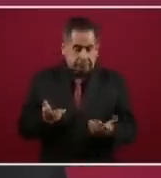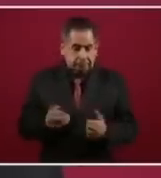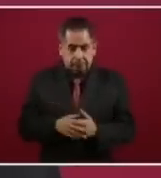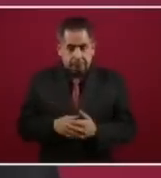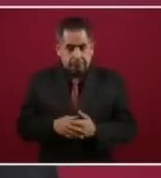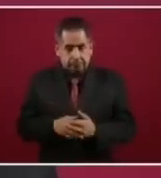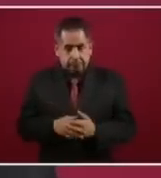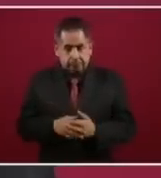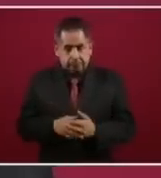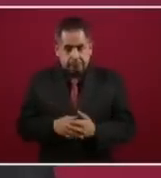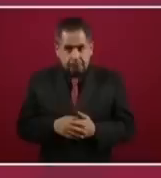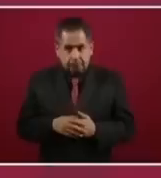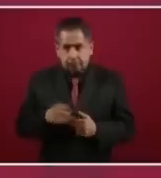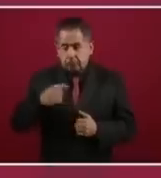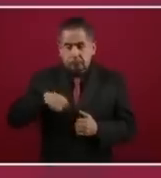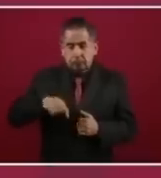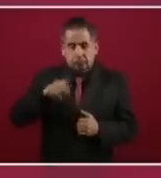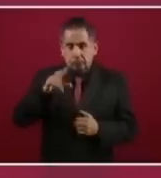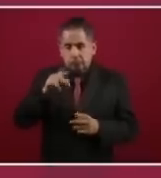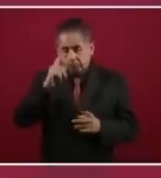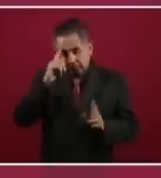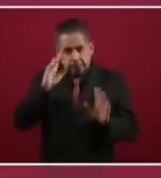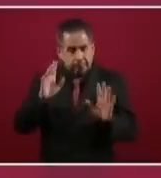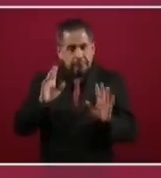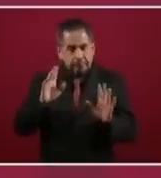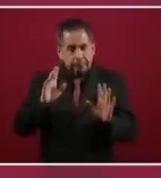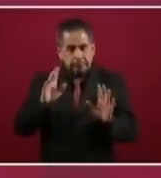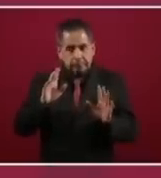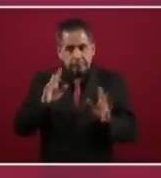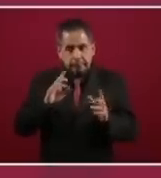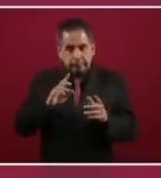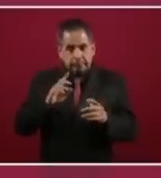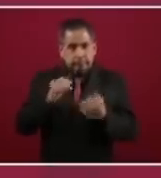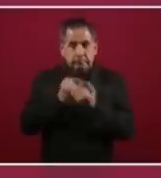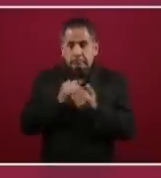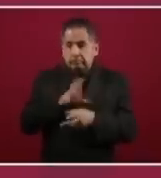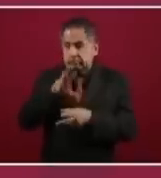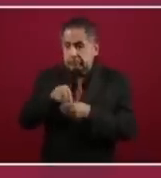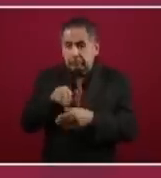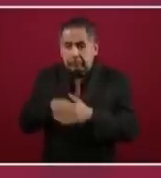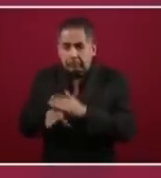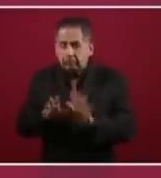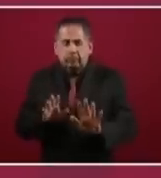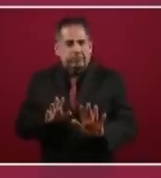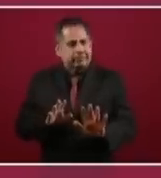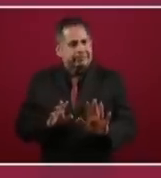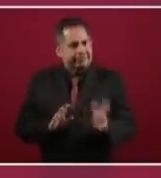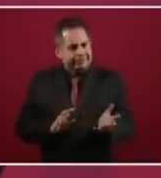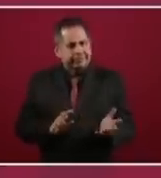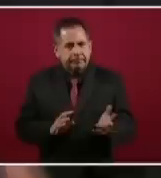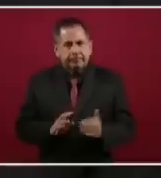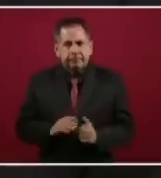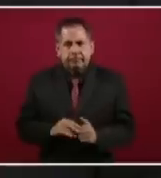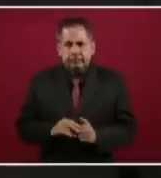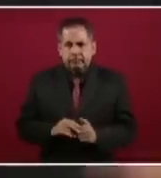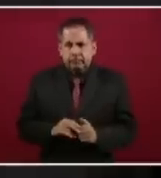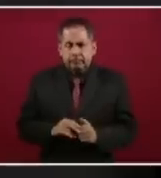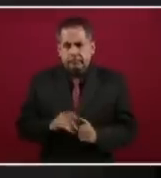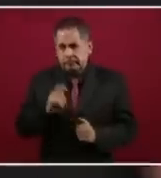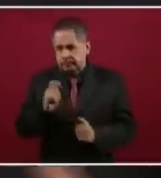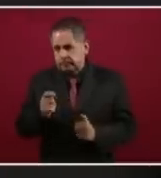no nos metamos también en esas cosas, porque si